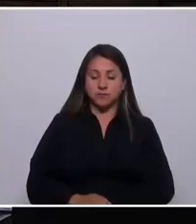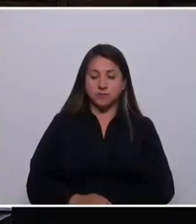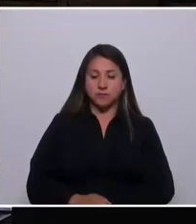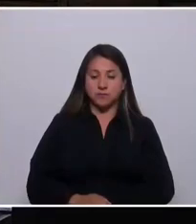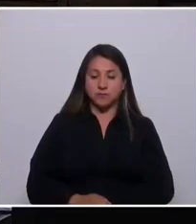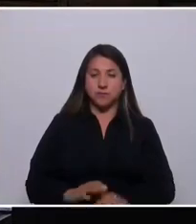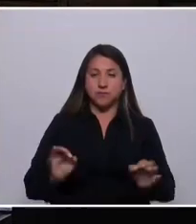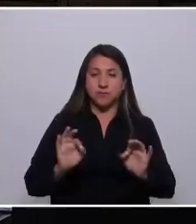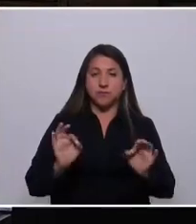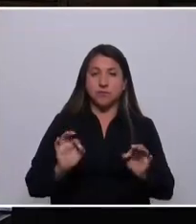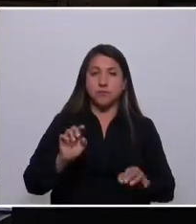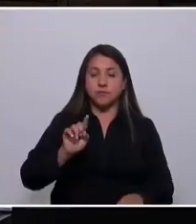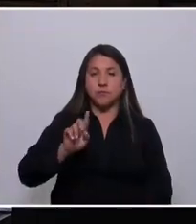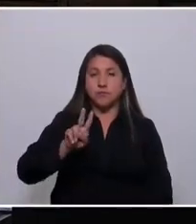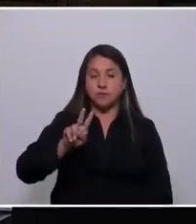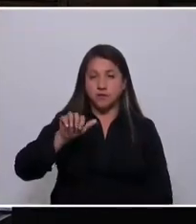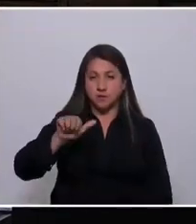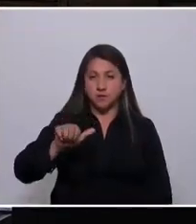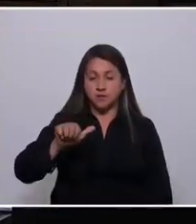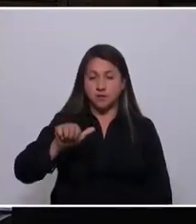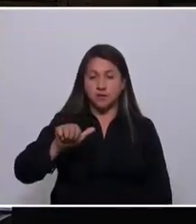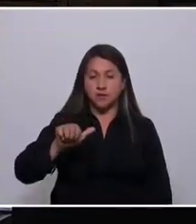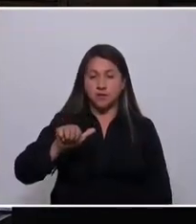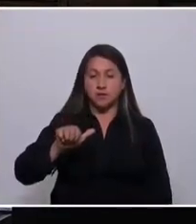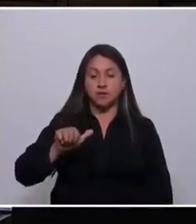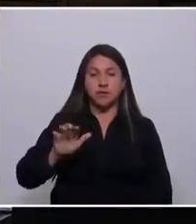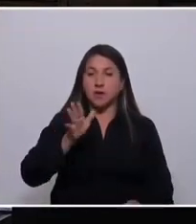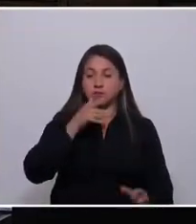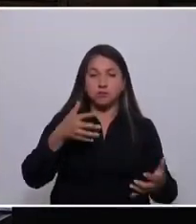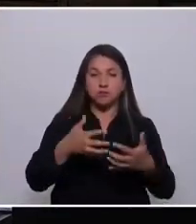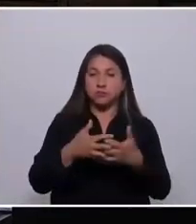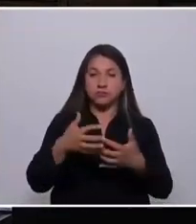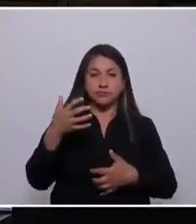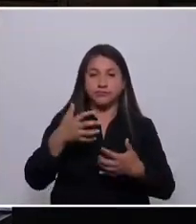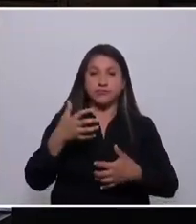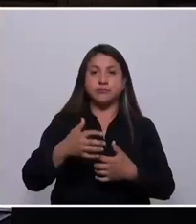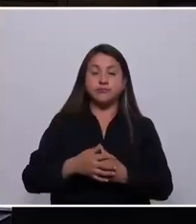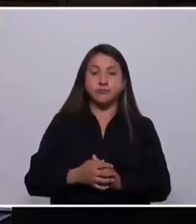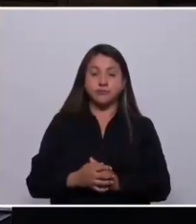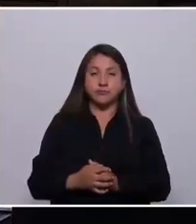La indicación 126 es incompatible.